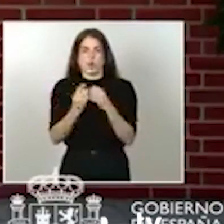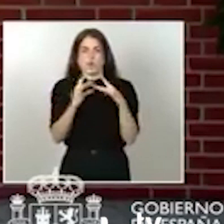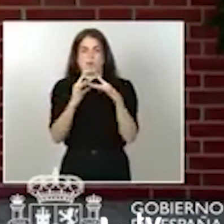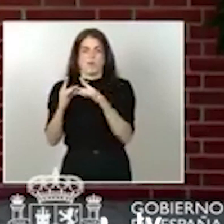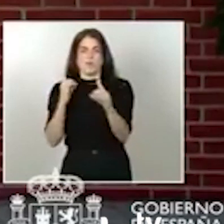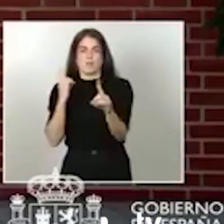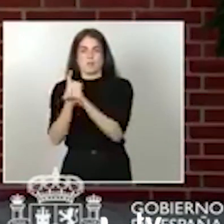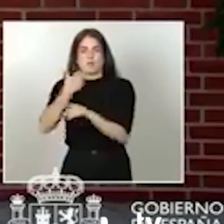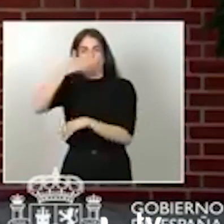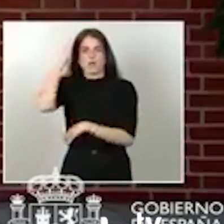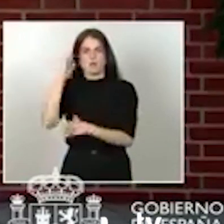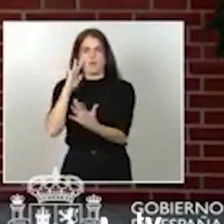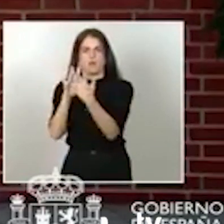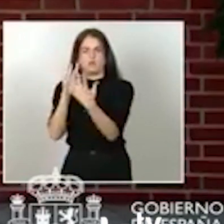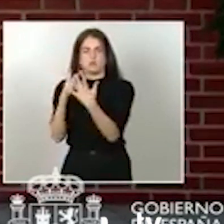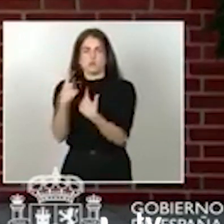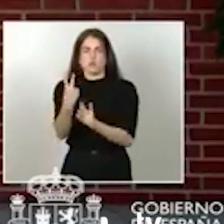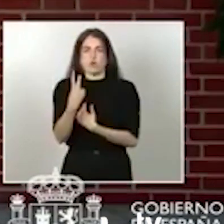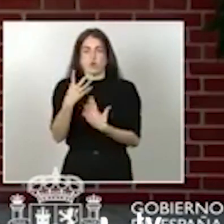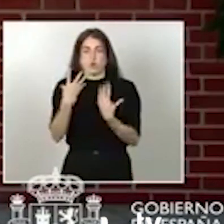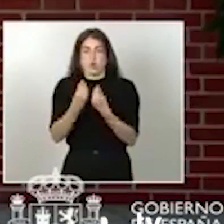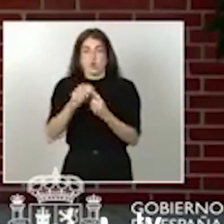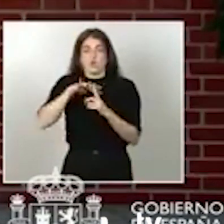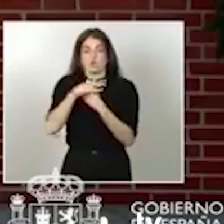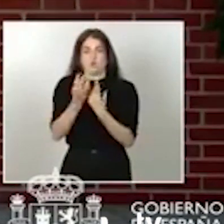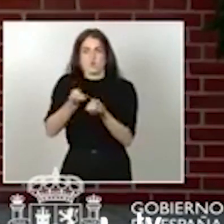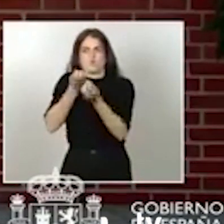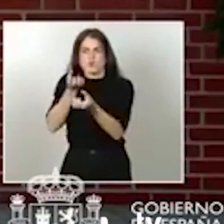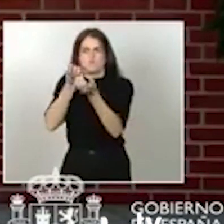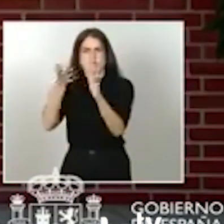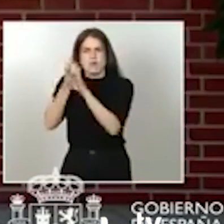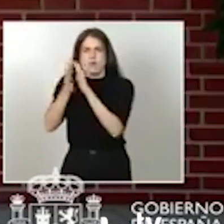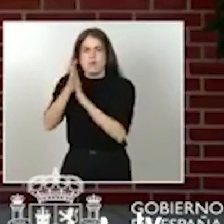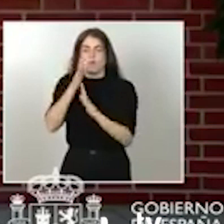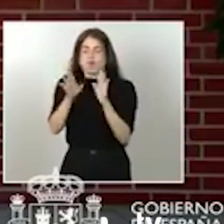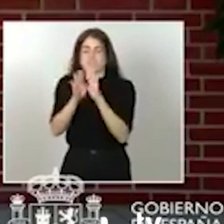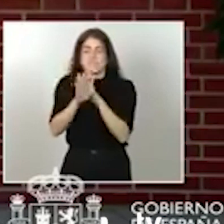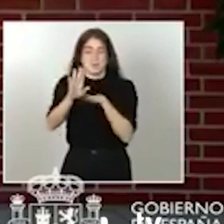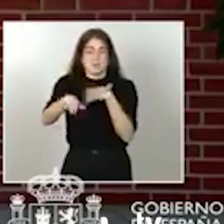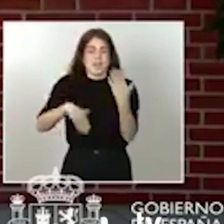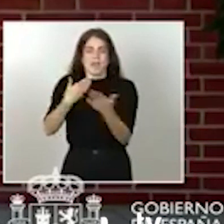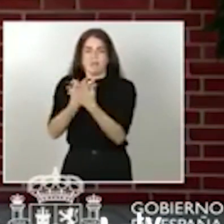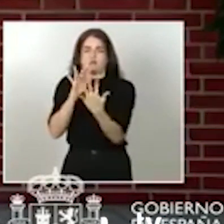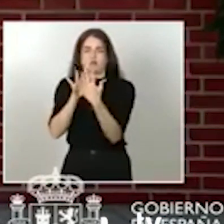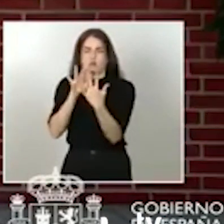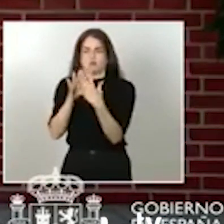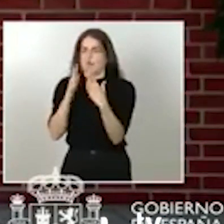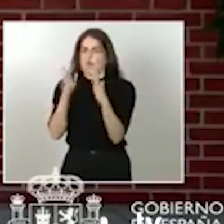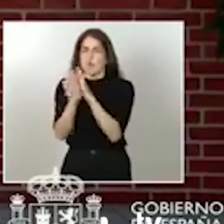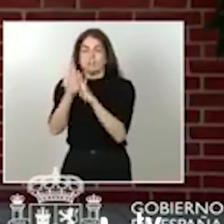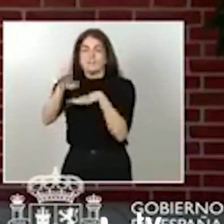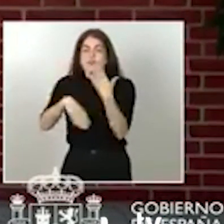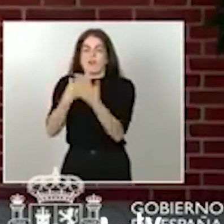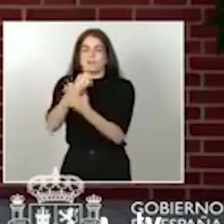al que ha informado de la situación como seguiré haciendo hasta que la tranquilidad haya vuelto definitivamente a ceuta y a